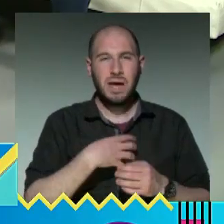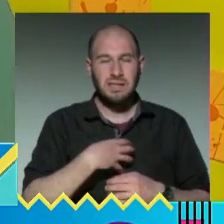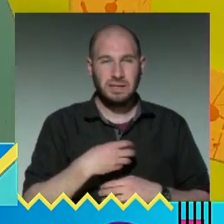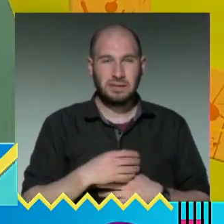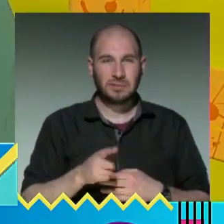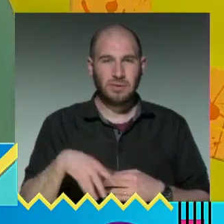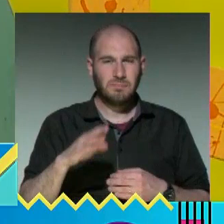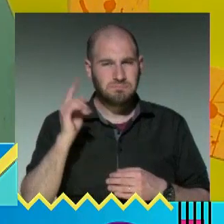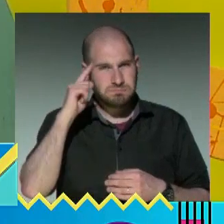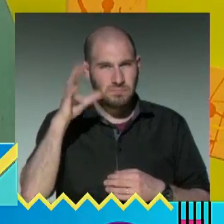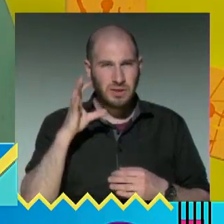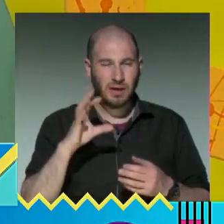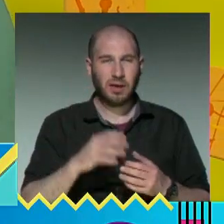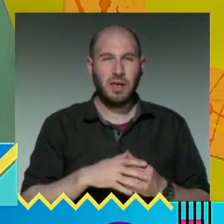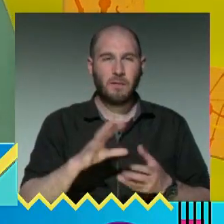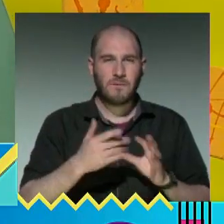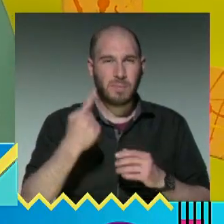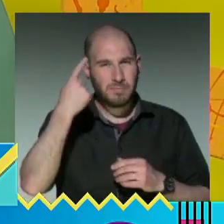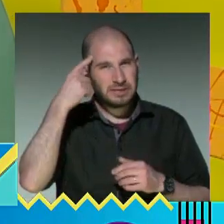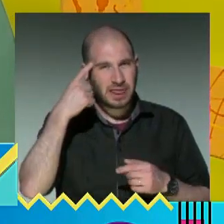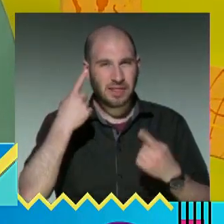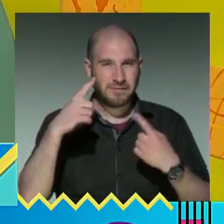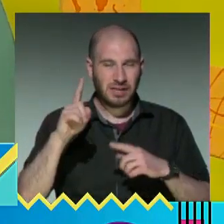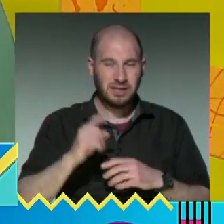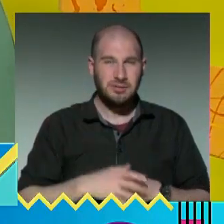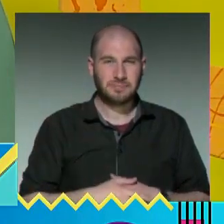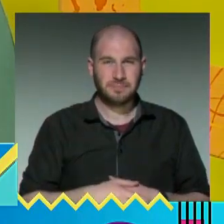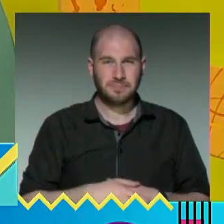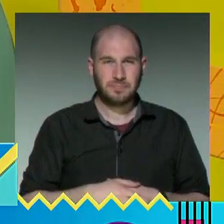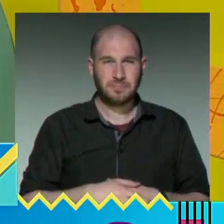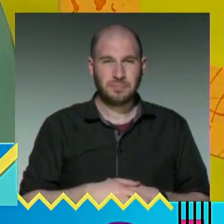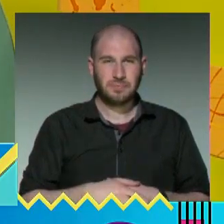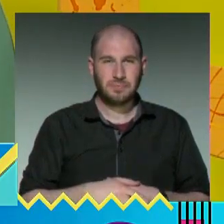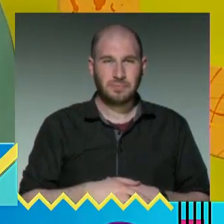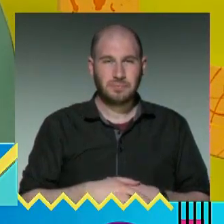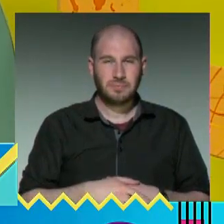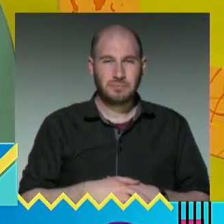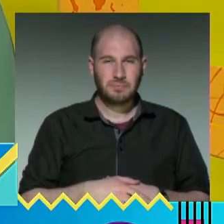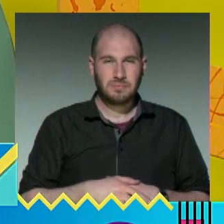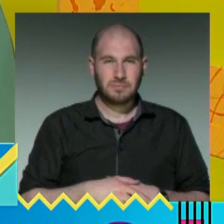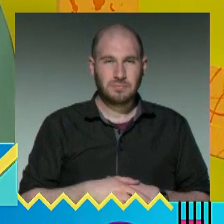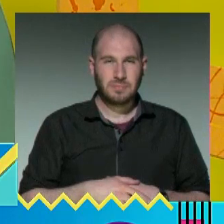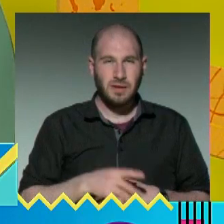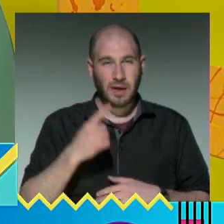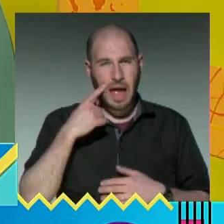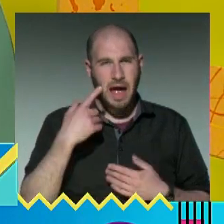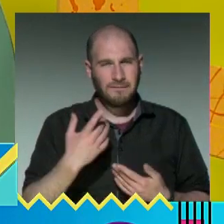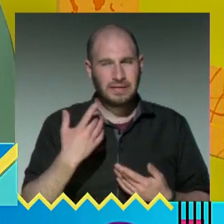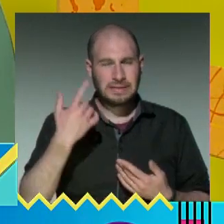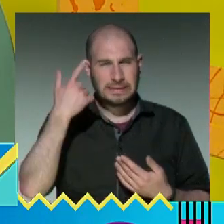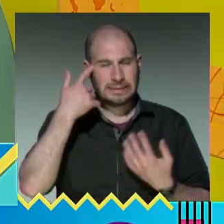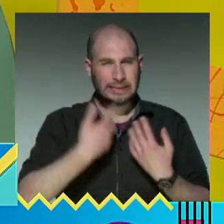están pensados para otras lógicas diferentes, entonces habría que pensar